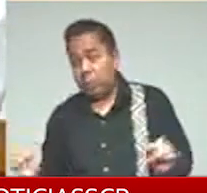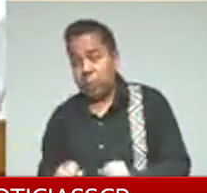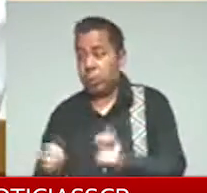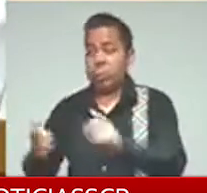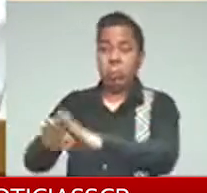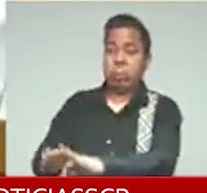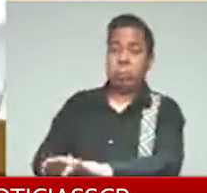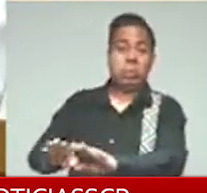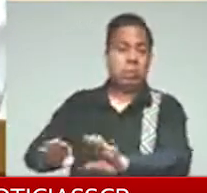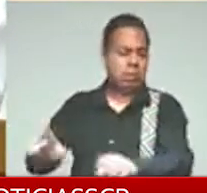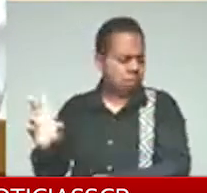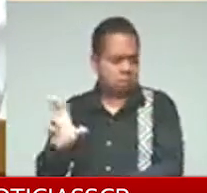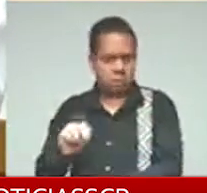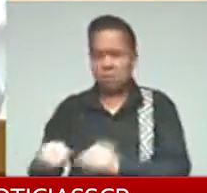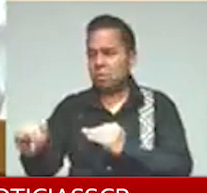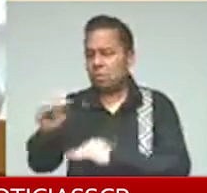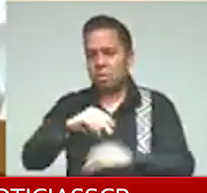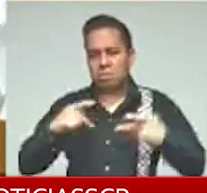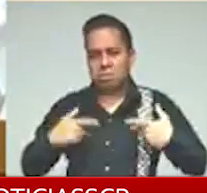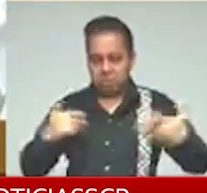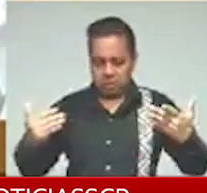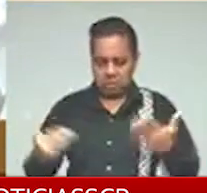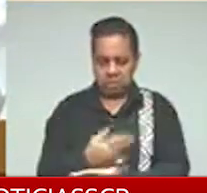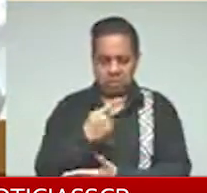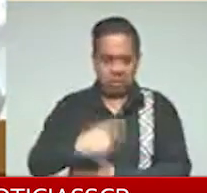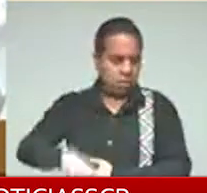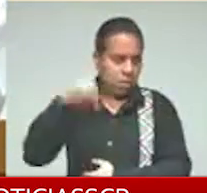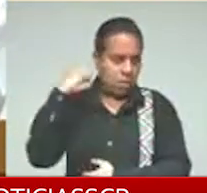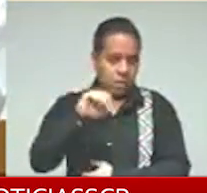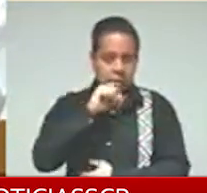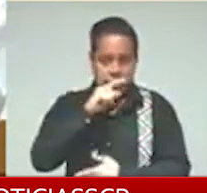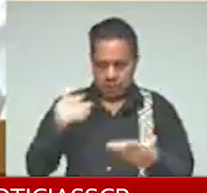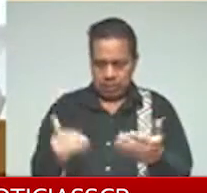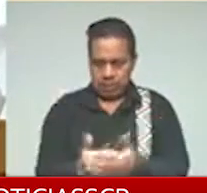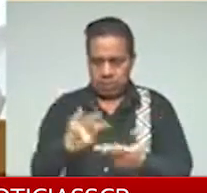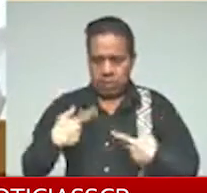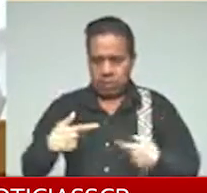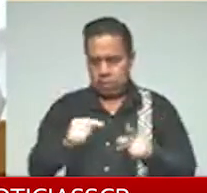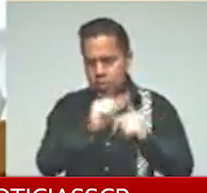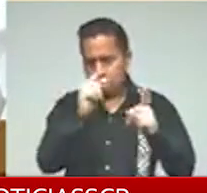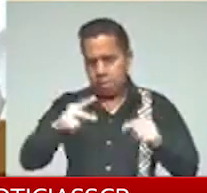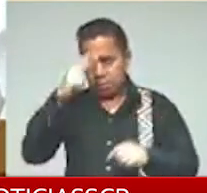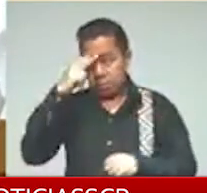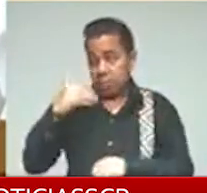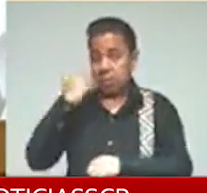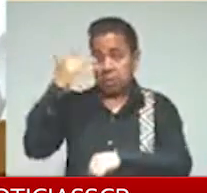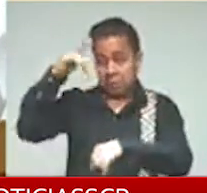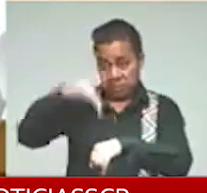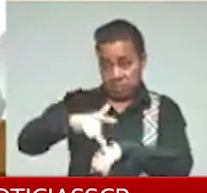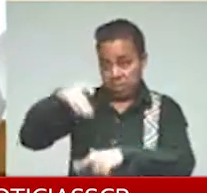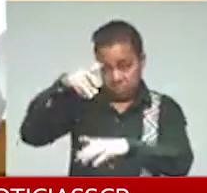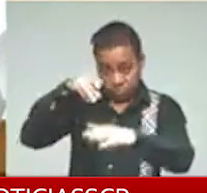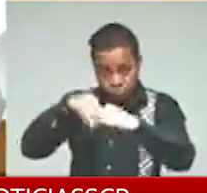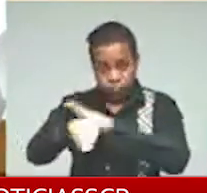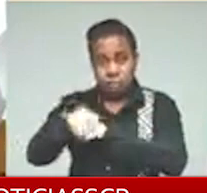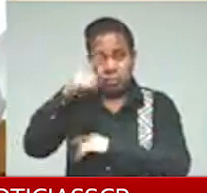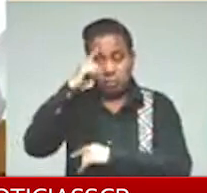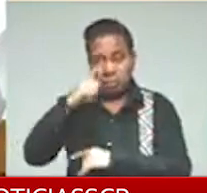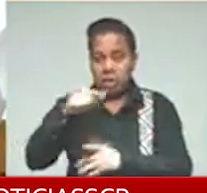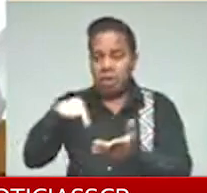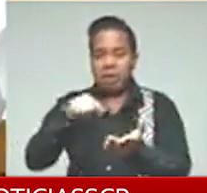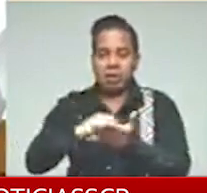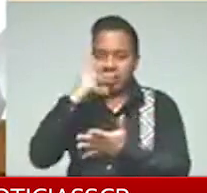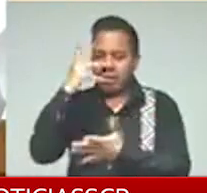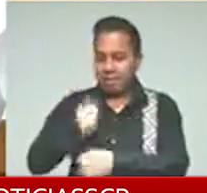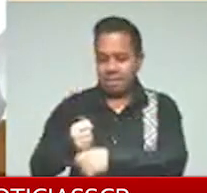las y los oaxaqueños, las y los mexicanos que deseen visitar este hermoso